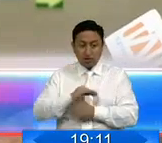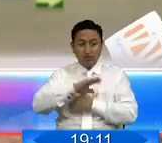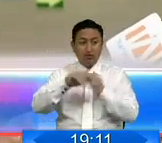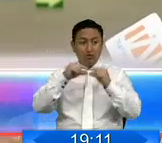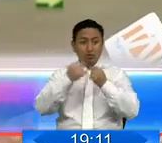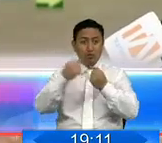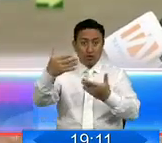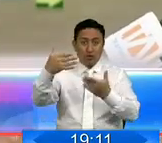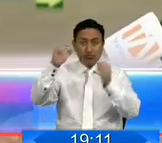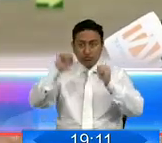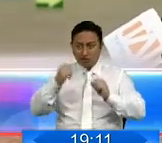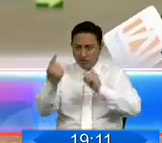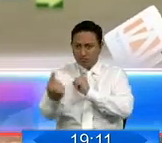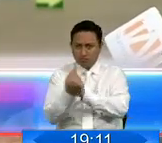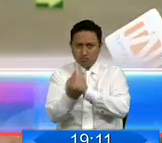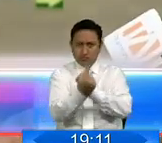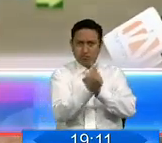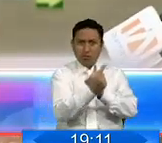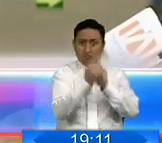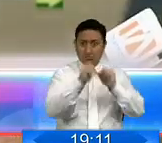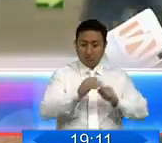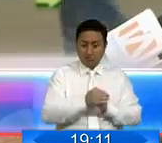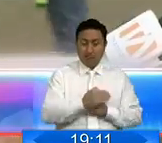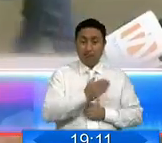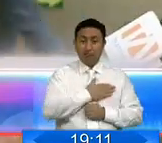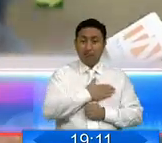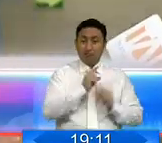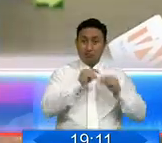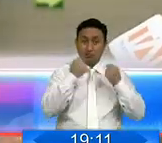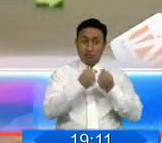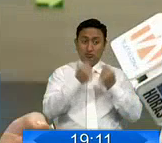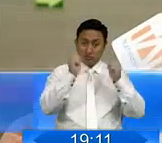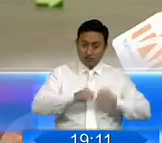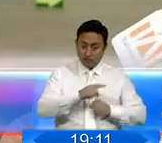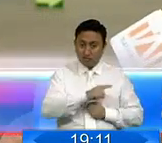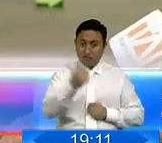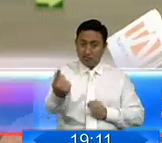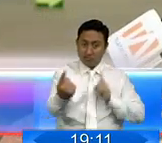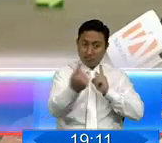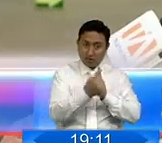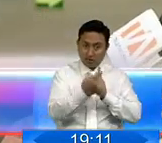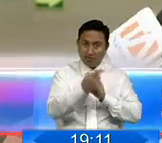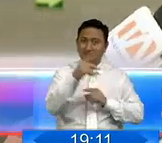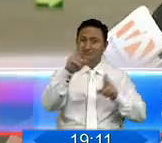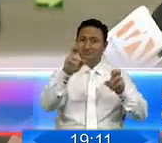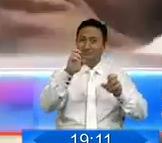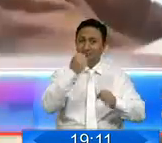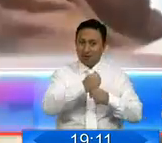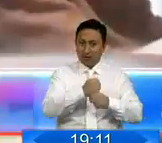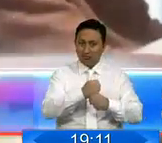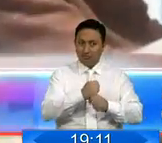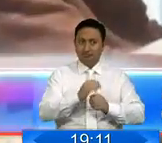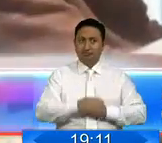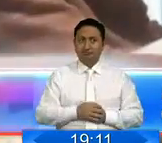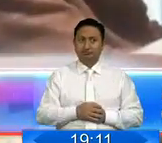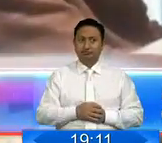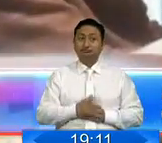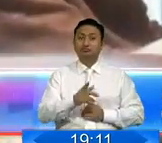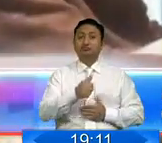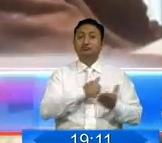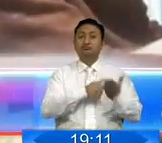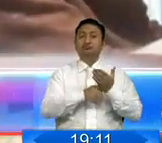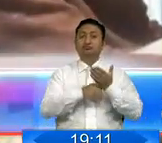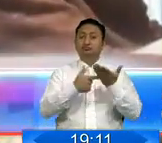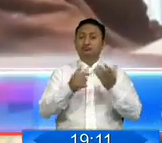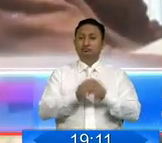políticos de la Asamblea Nacional. Nosotros como bancada legislativa también le pediremos a ella una reunión de trabajo en los siguientes días. La ministra ofrece un